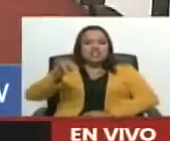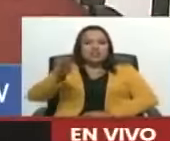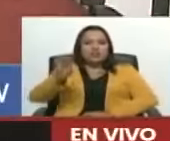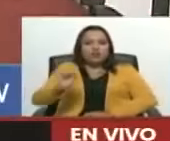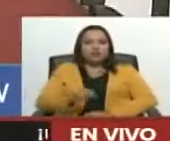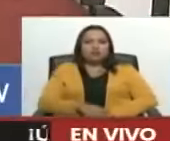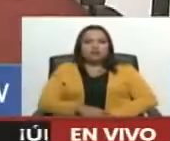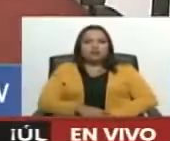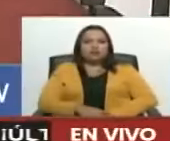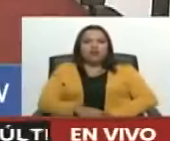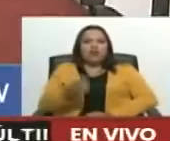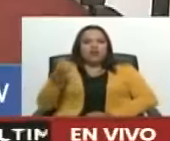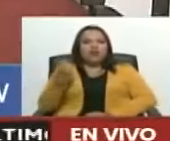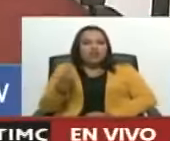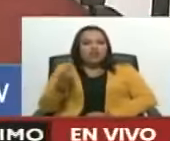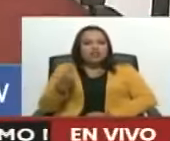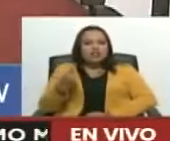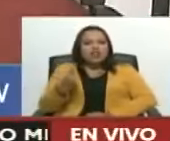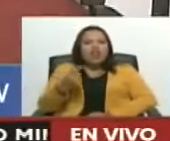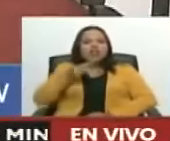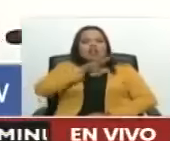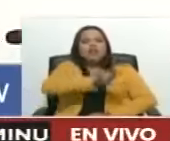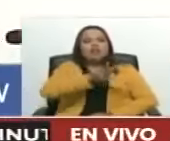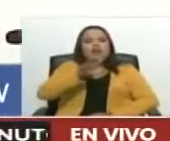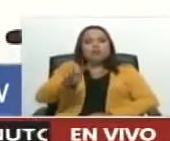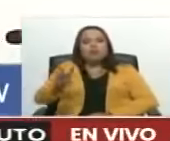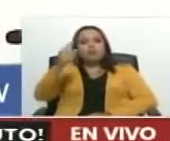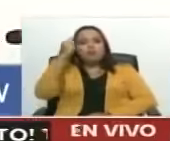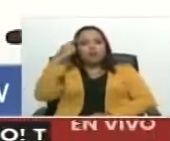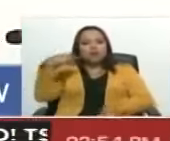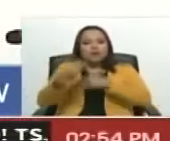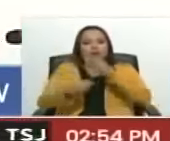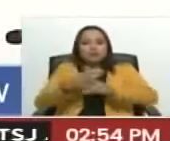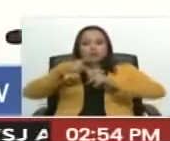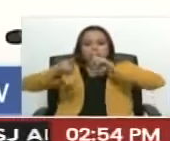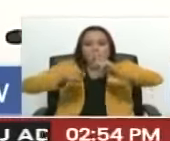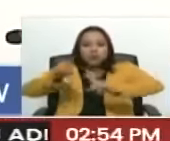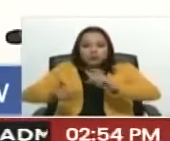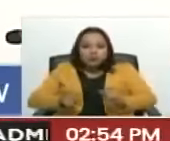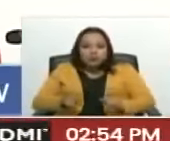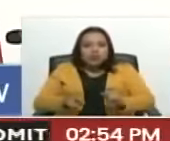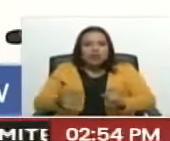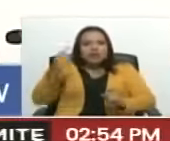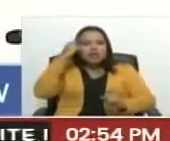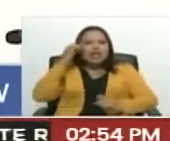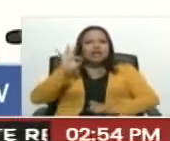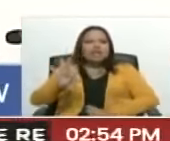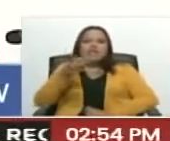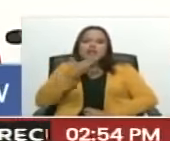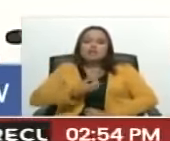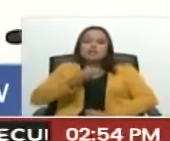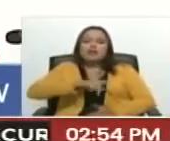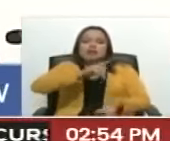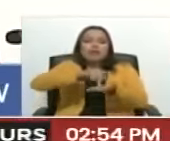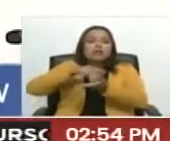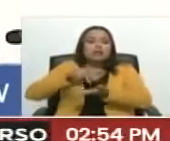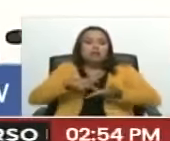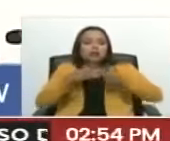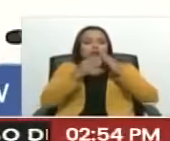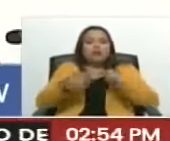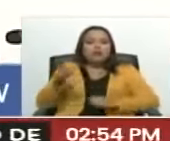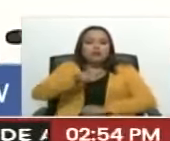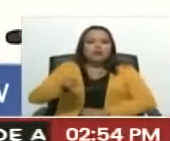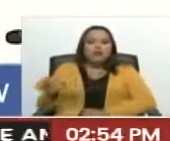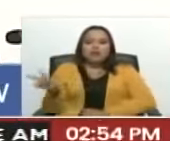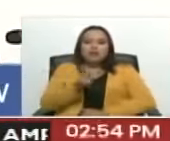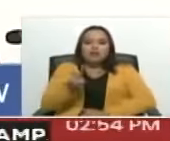Nos faltan 34 días para ese referéndum del día 3 de diciembre. La participación de todos los venezolanos y